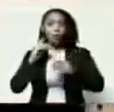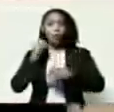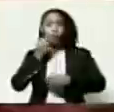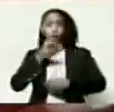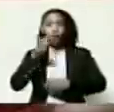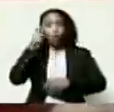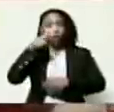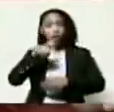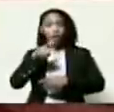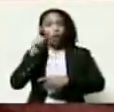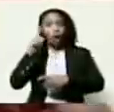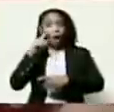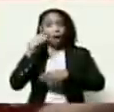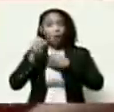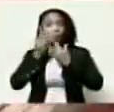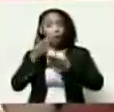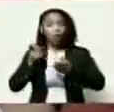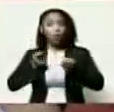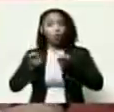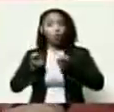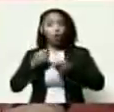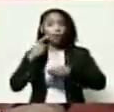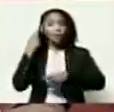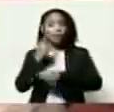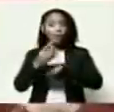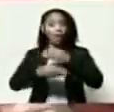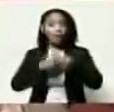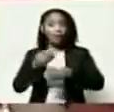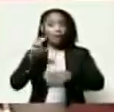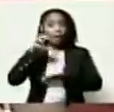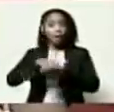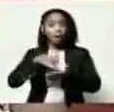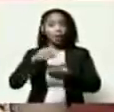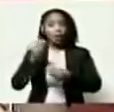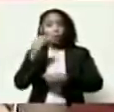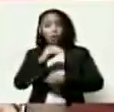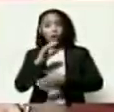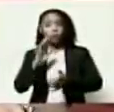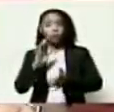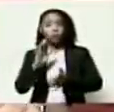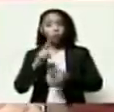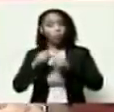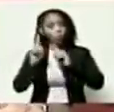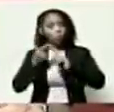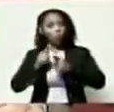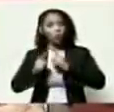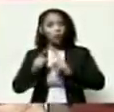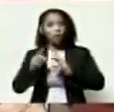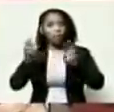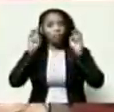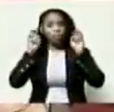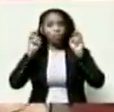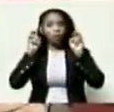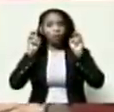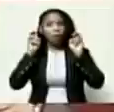control, además de lo que debe ejercer el Estado como tal, pues, que es otra cosa. Con respecto a